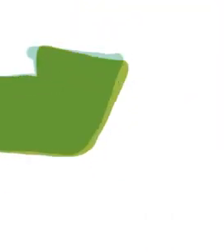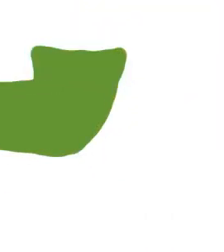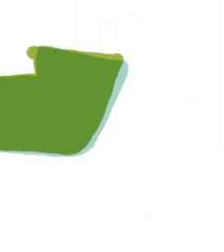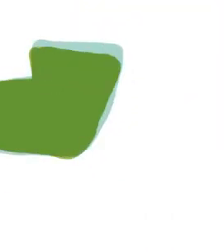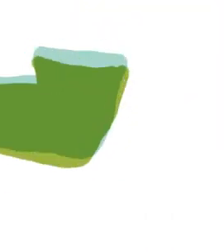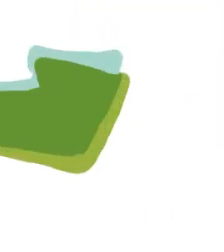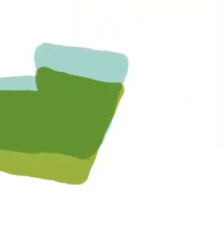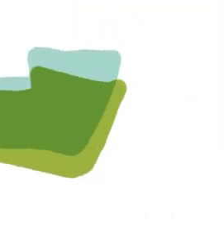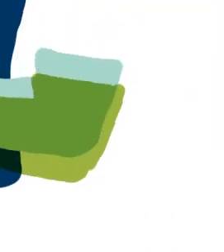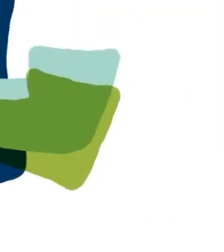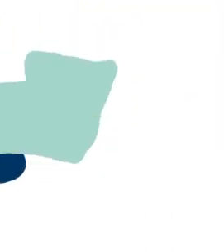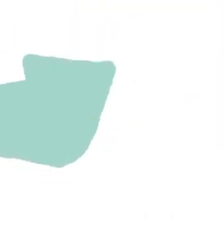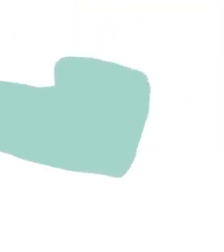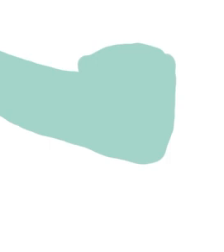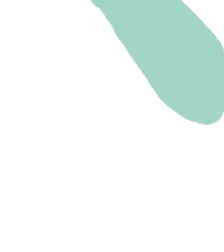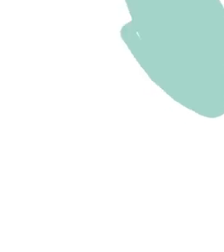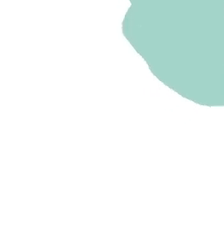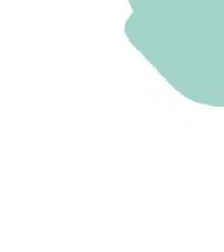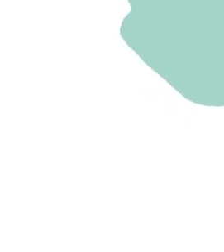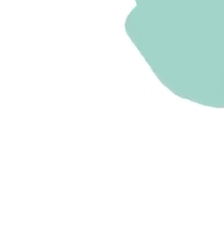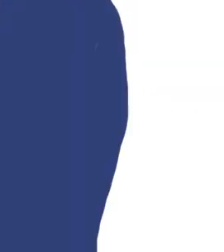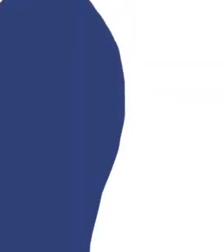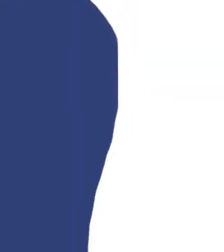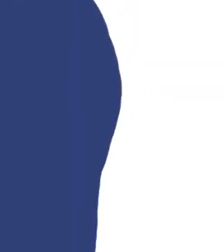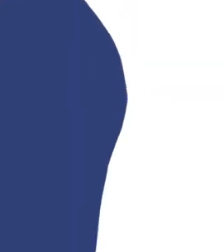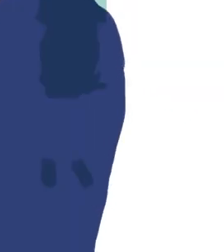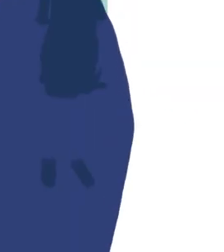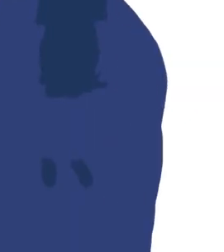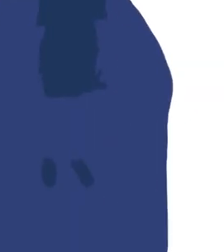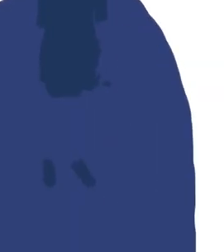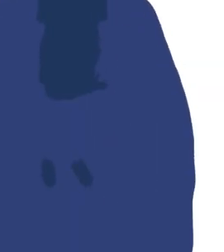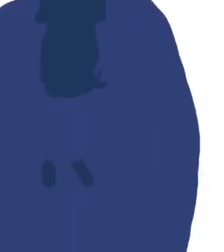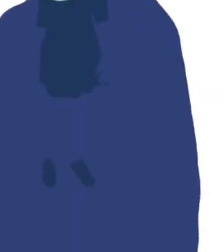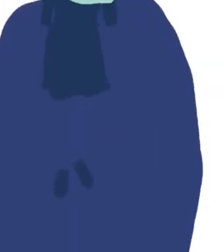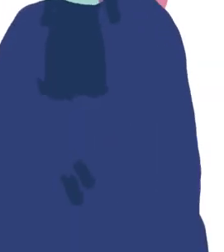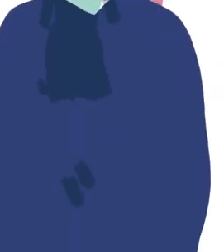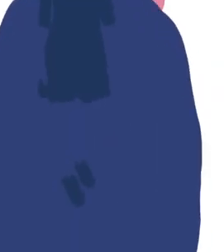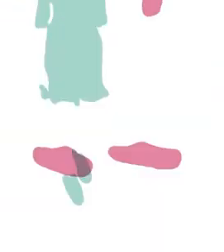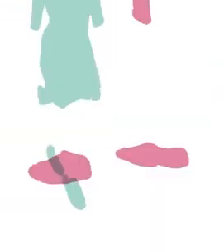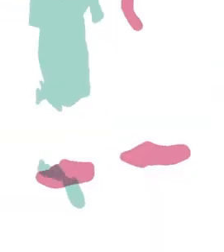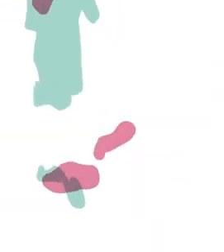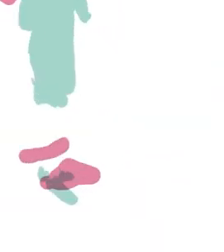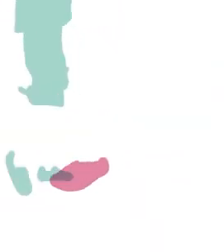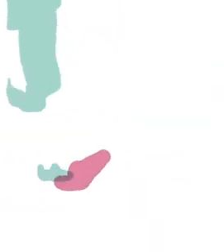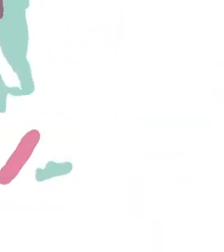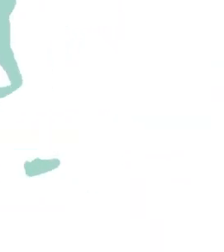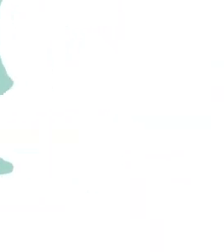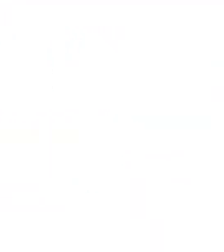Que la vida pase en el rodaje.